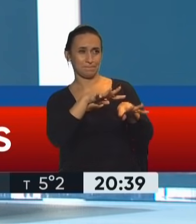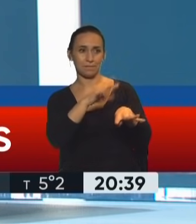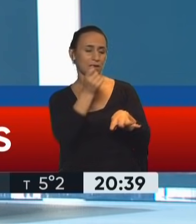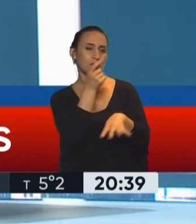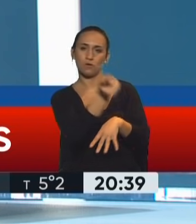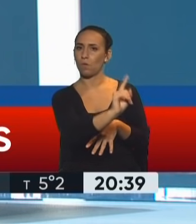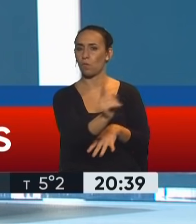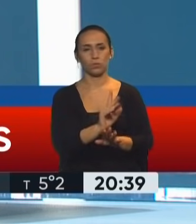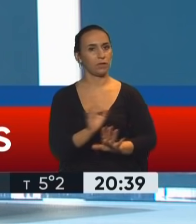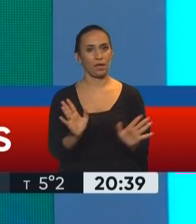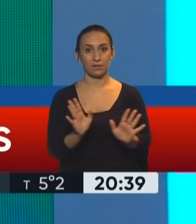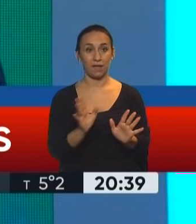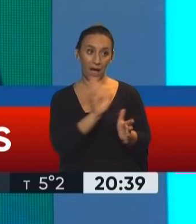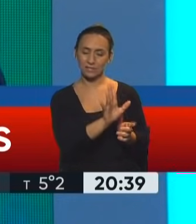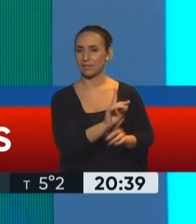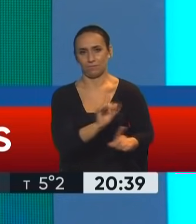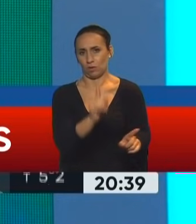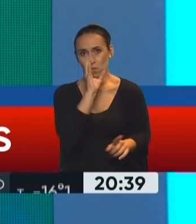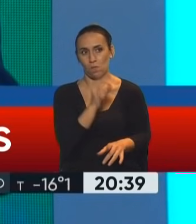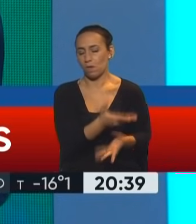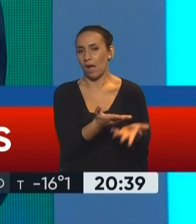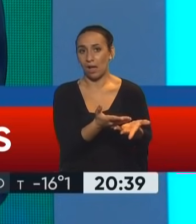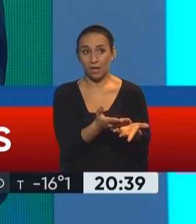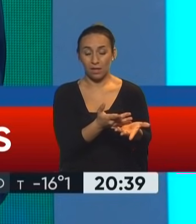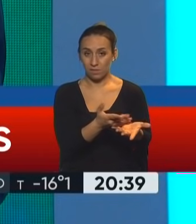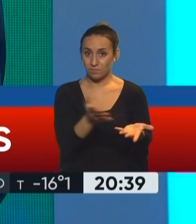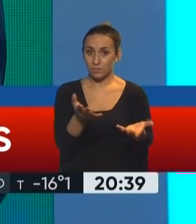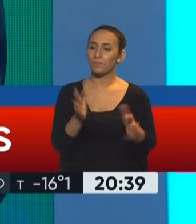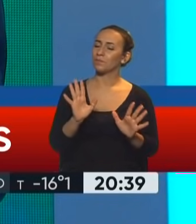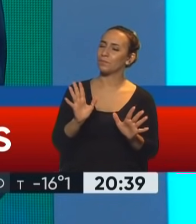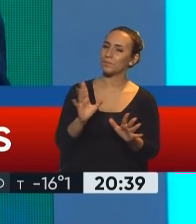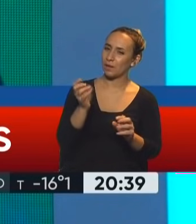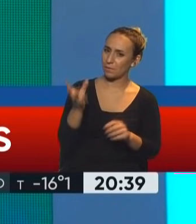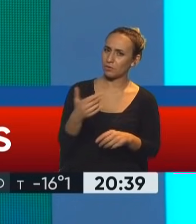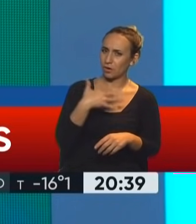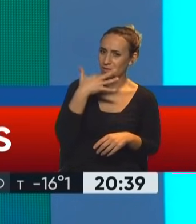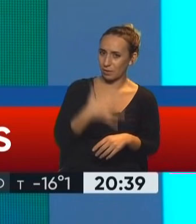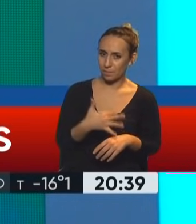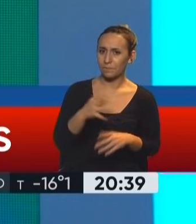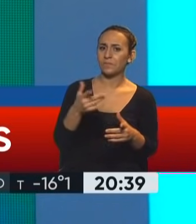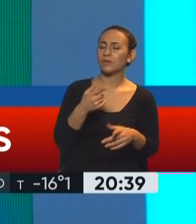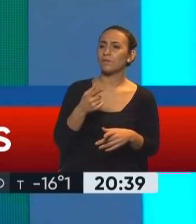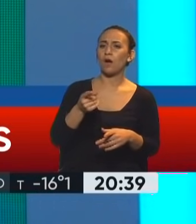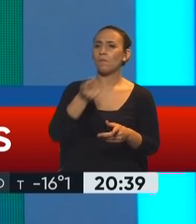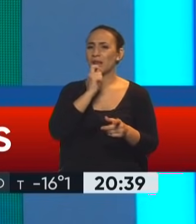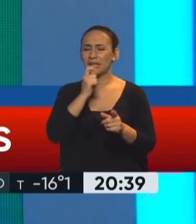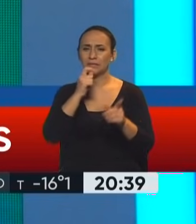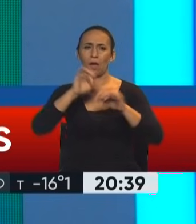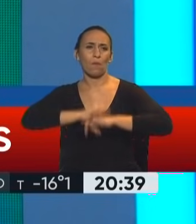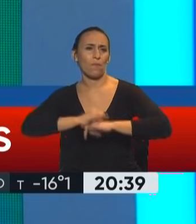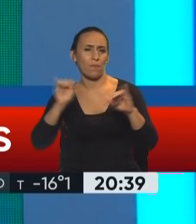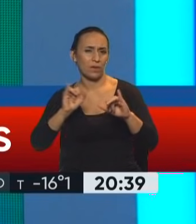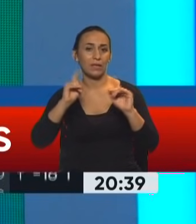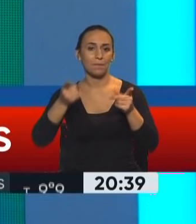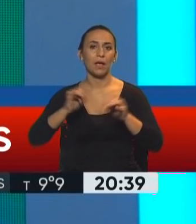bien, pero vos dejás afuera, me parece, no sé, es una pregunta, todas las operaciones de prensa, la